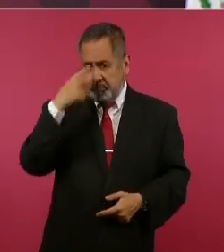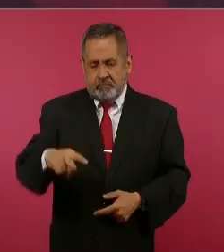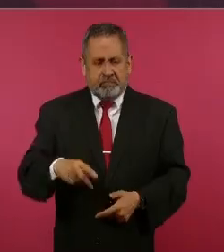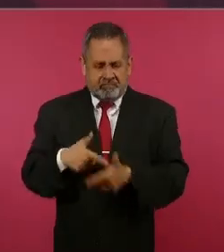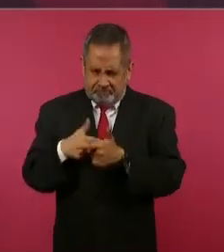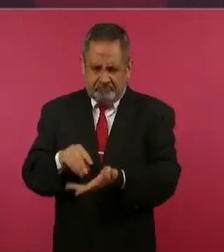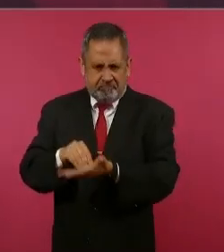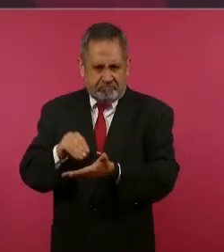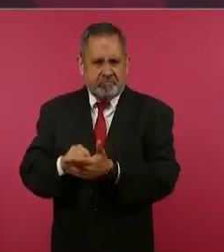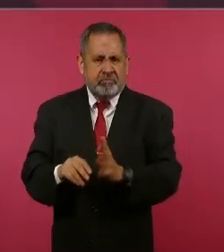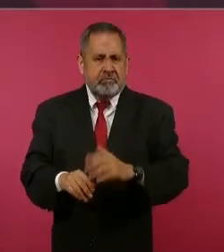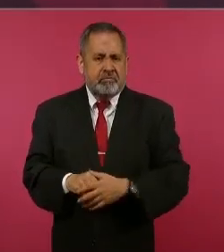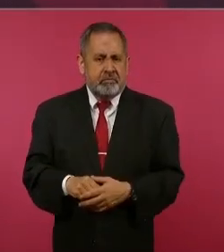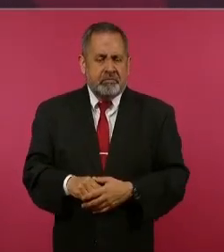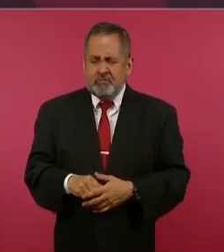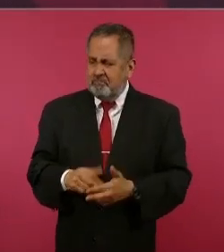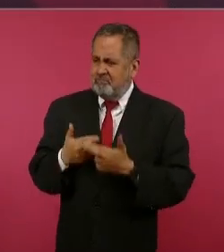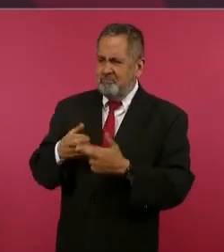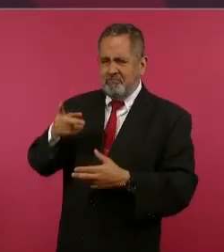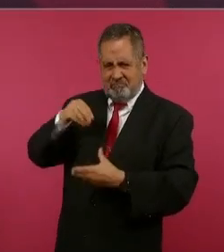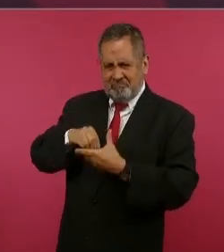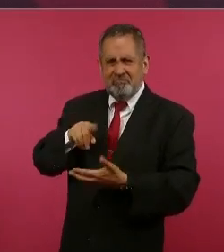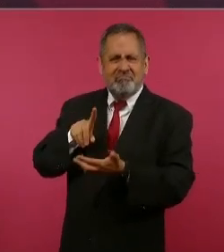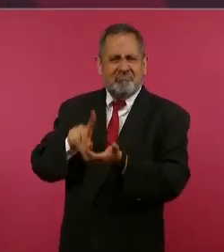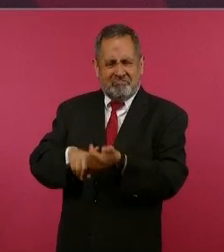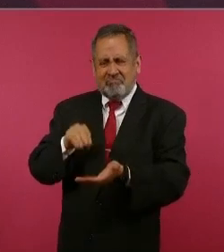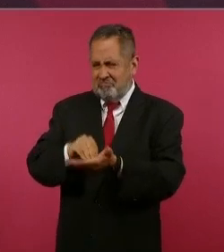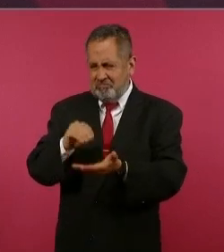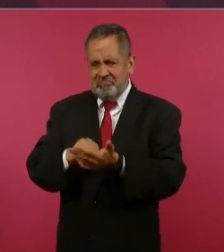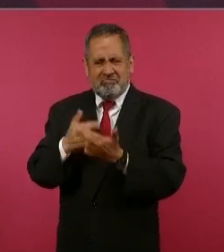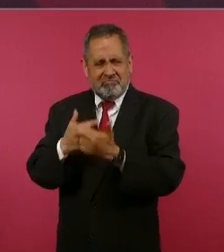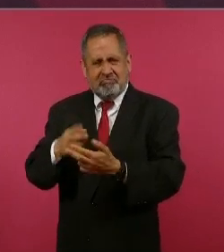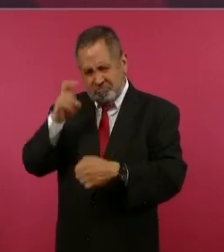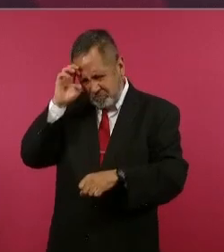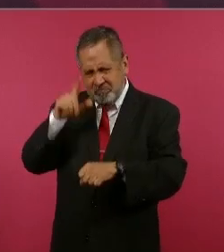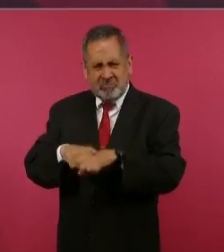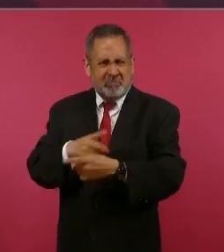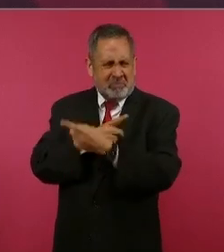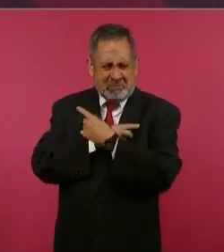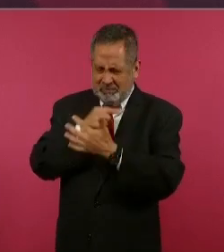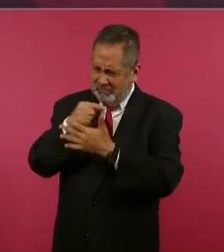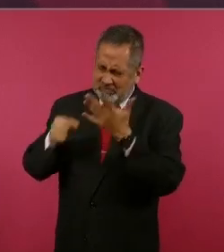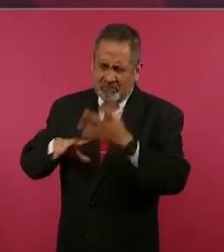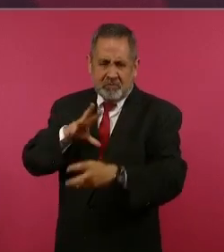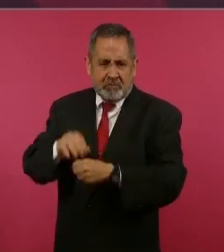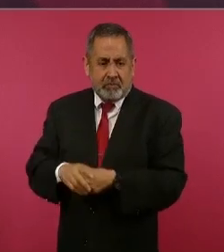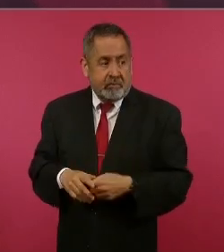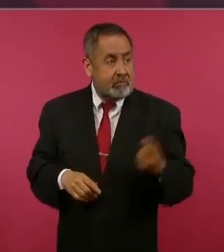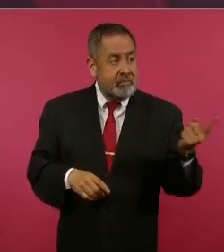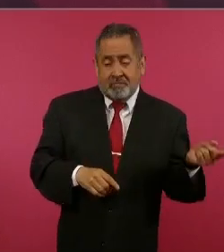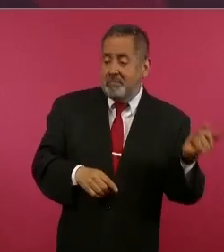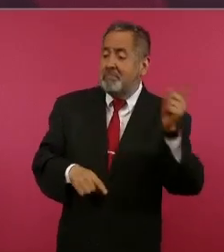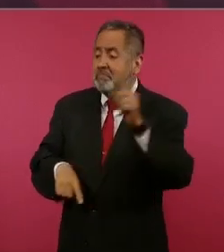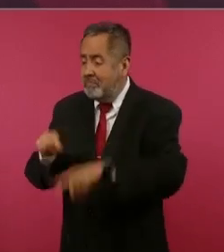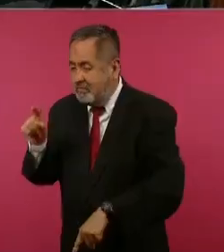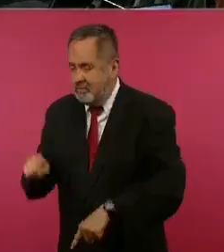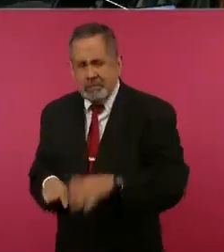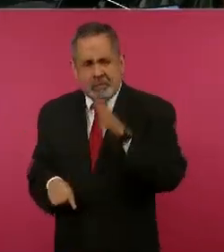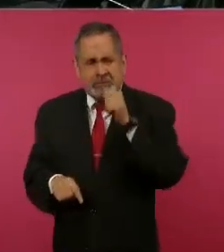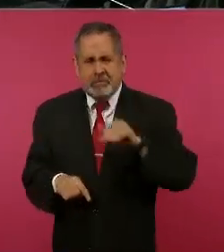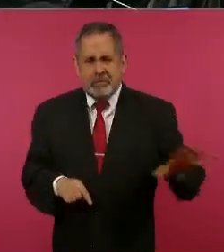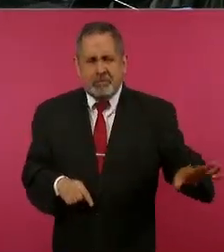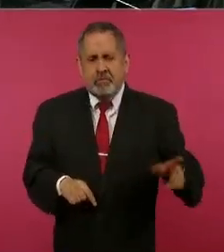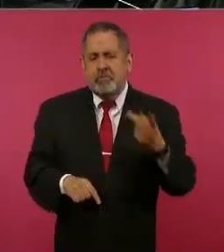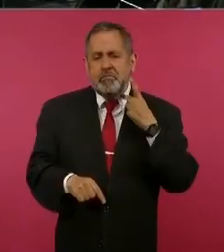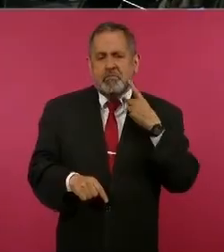Y tenemos una gran reserva todavía de valores culturales, morales, espirituales, porque no pudieron con sus